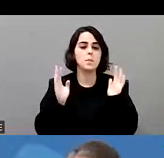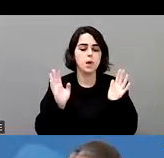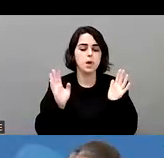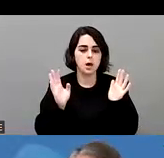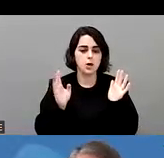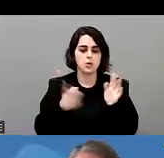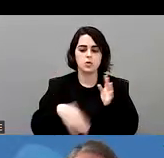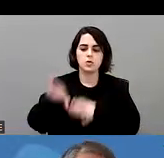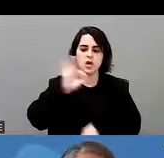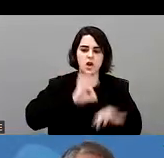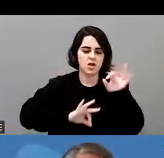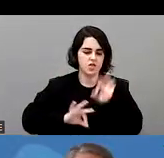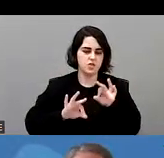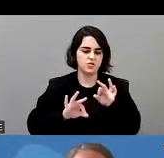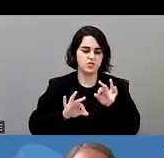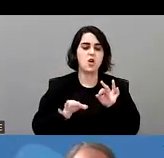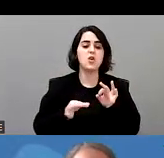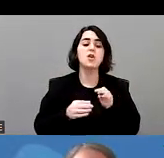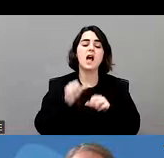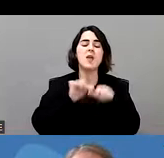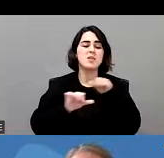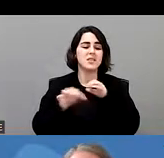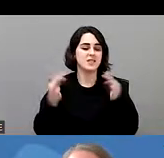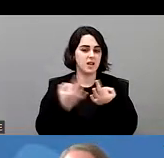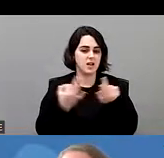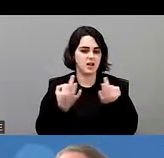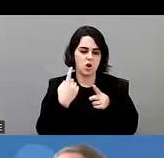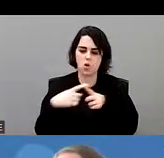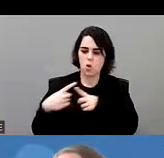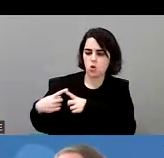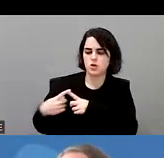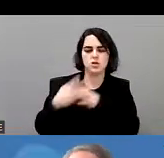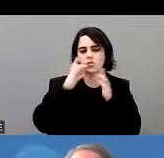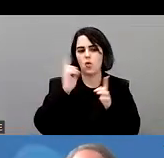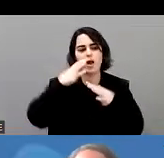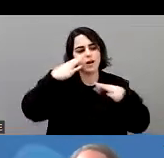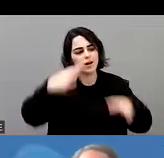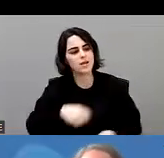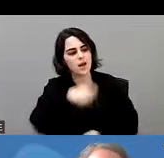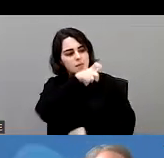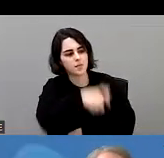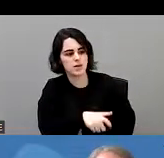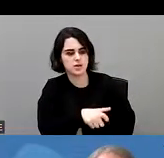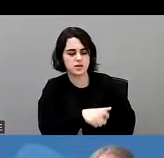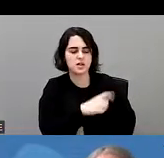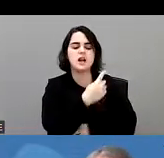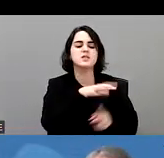las decisiones, yo creo que en esto estamos todos de acuerdo, basados en estas cosas, sino en lo que necesita la persona en cada momento,